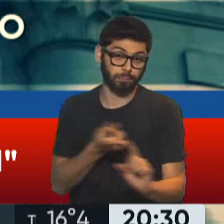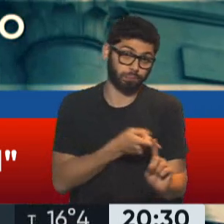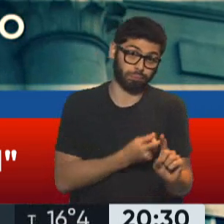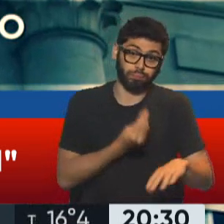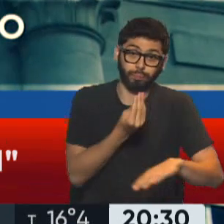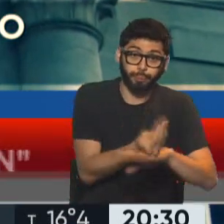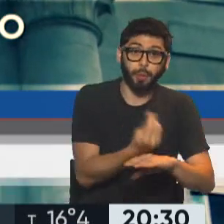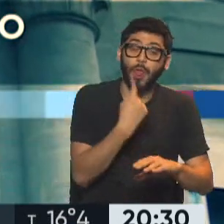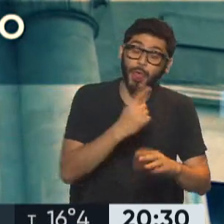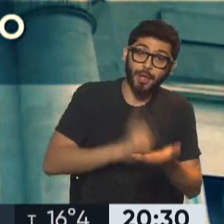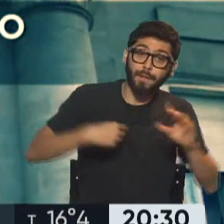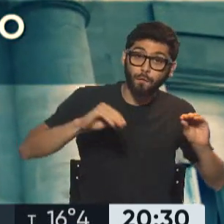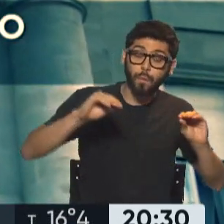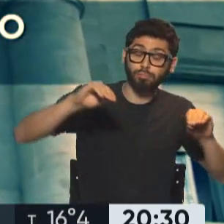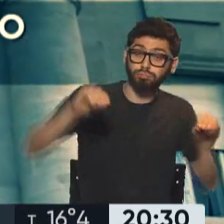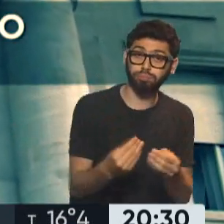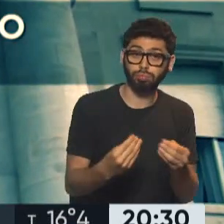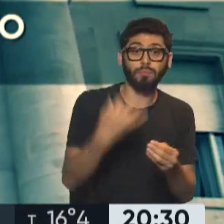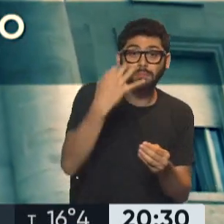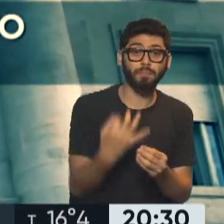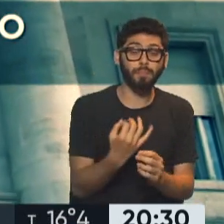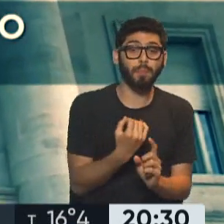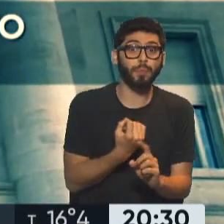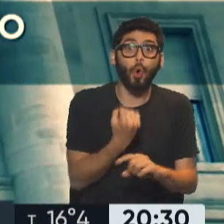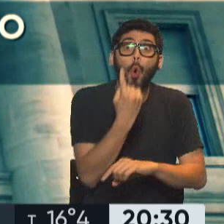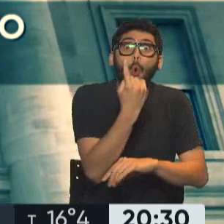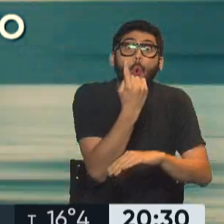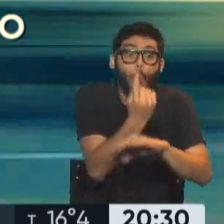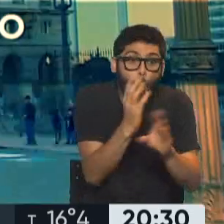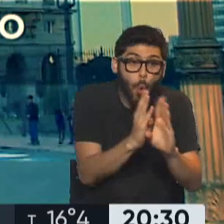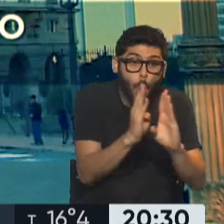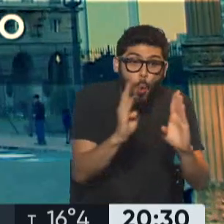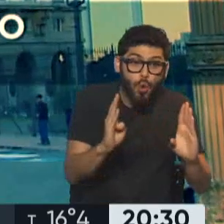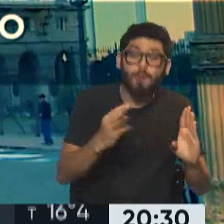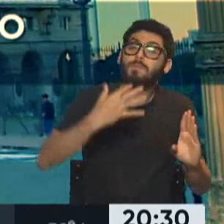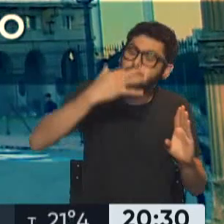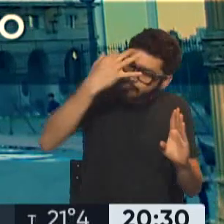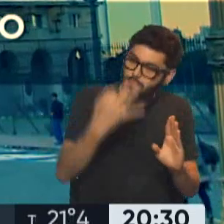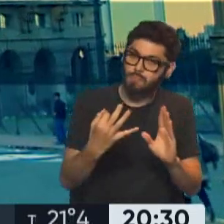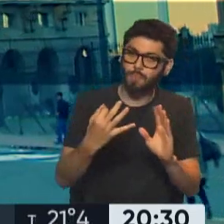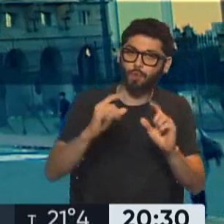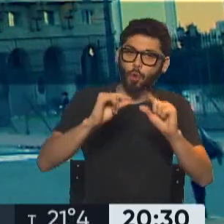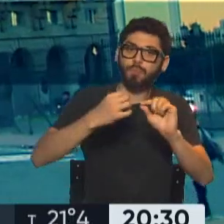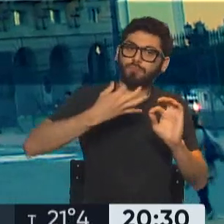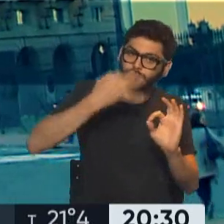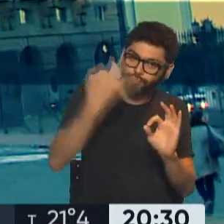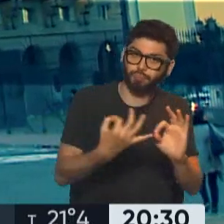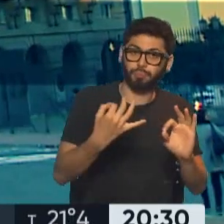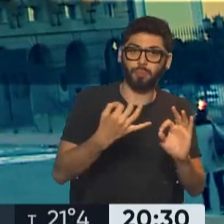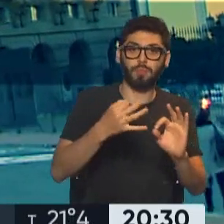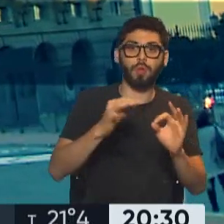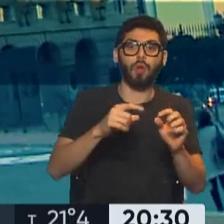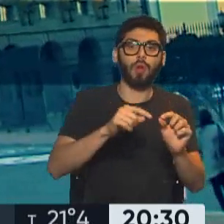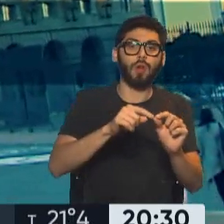Es decir, en el término de un mandato redujeron en términos reales, es decir, en valor constante de las